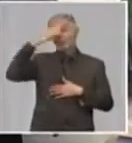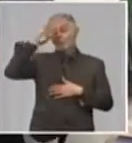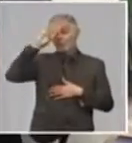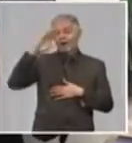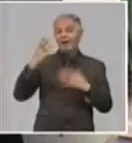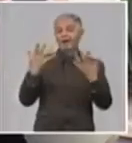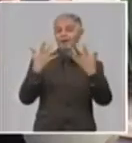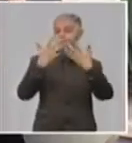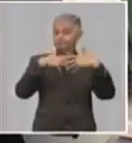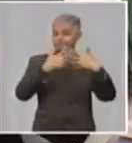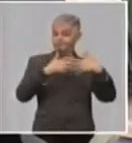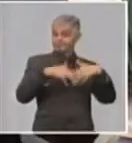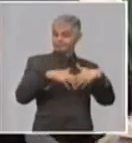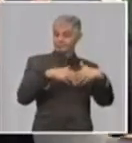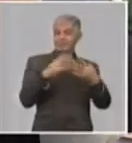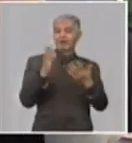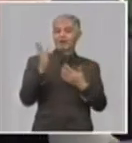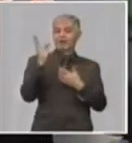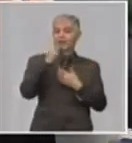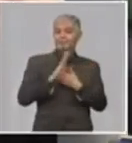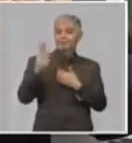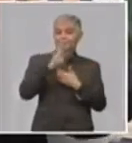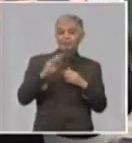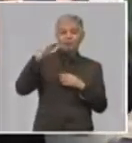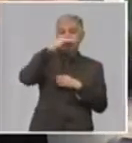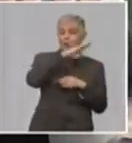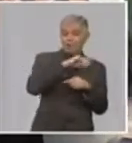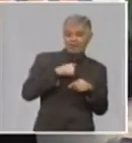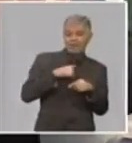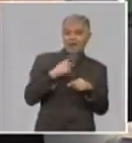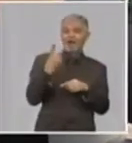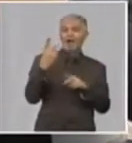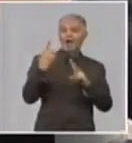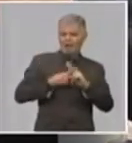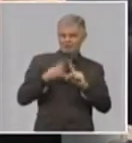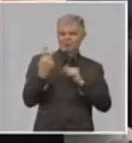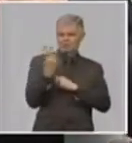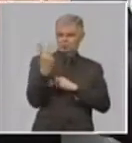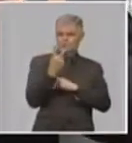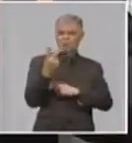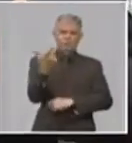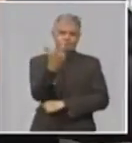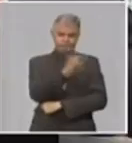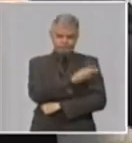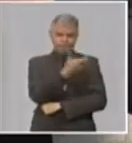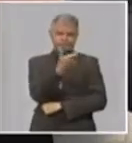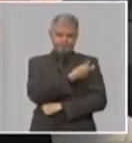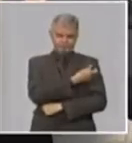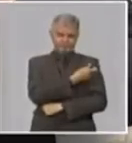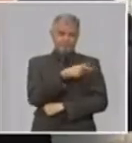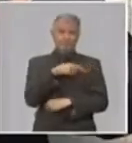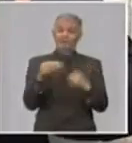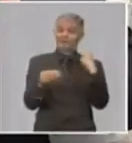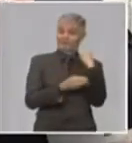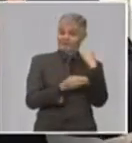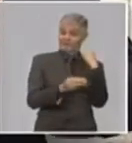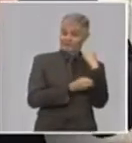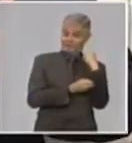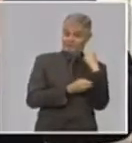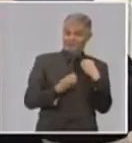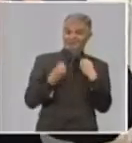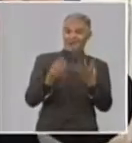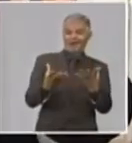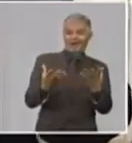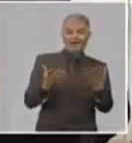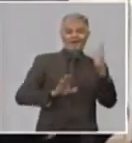industria de tecnología cubana tiene dos vacunas. Dos vacunas que sabemos que son potentes estimuladoras del sistema